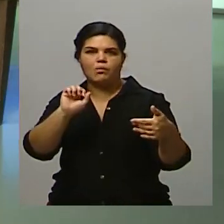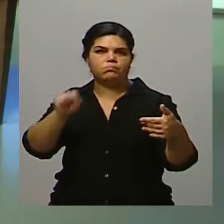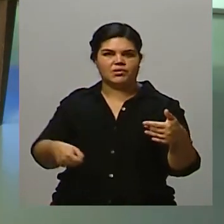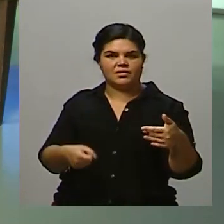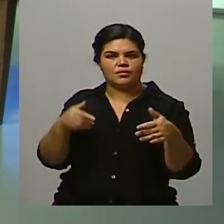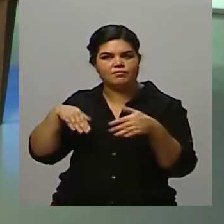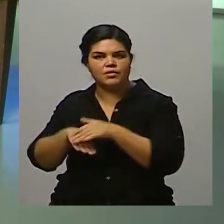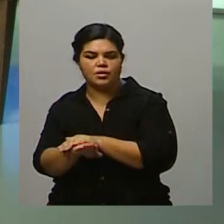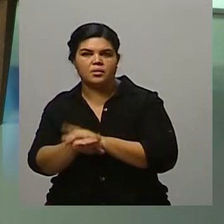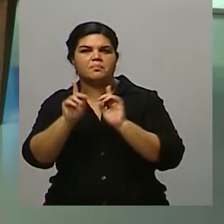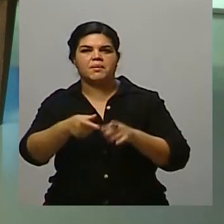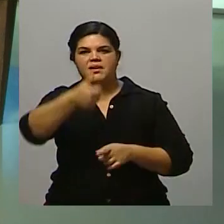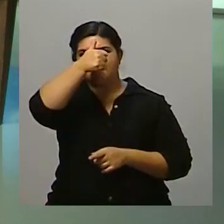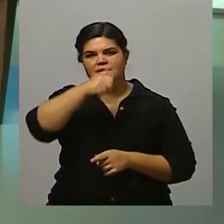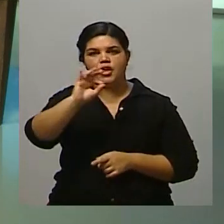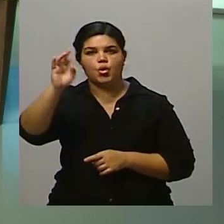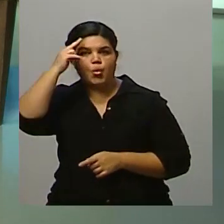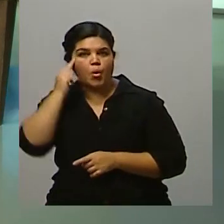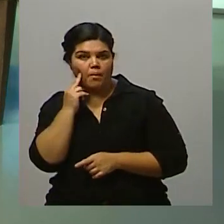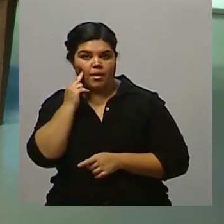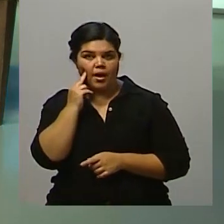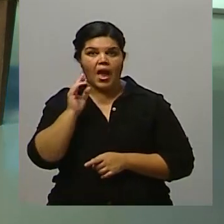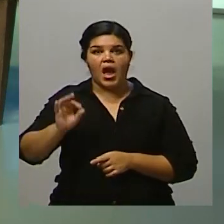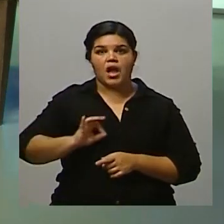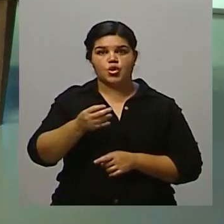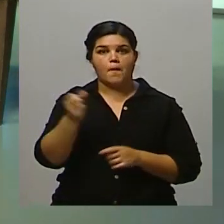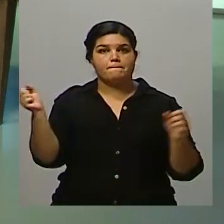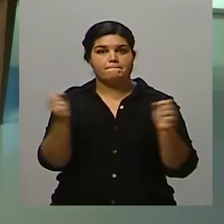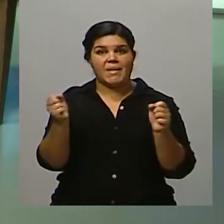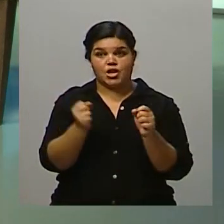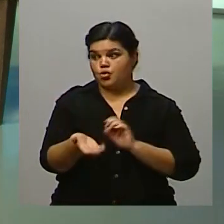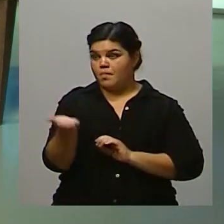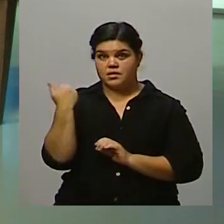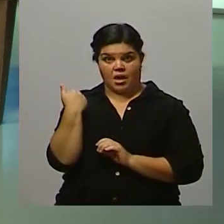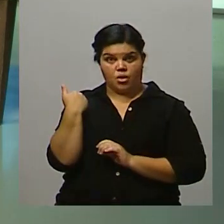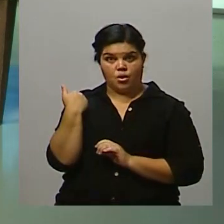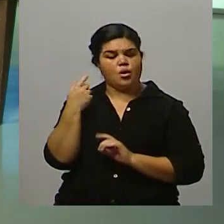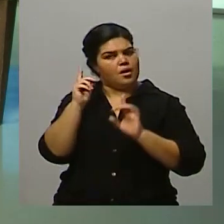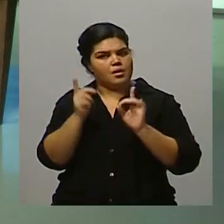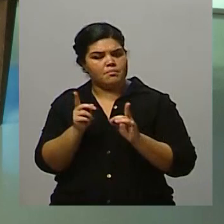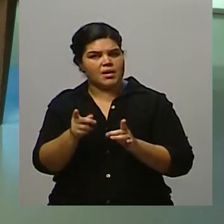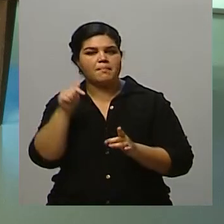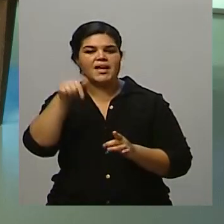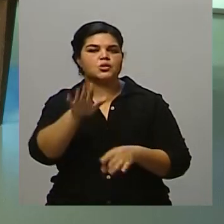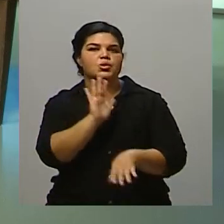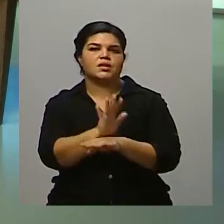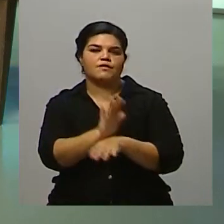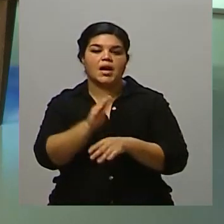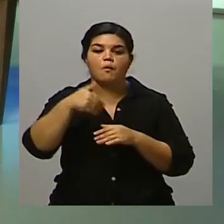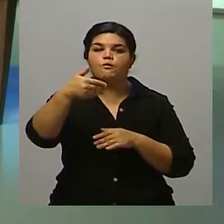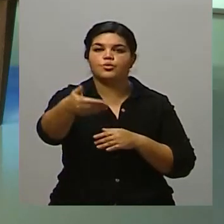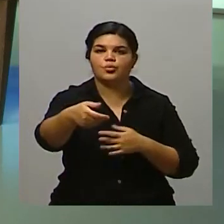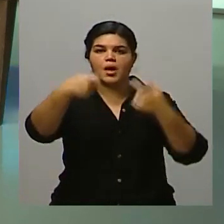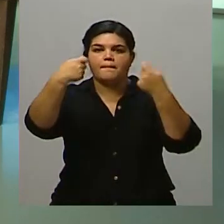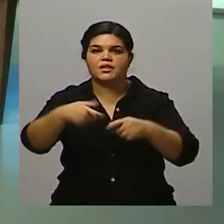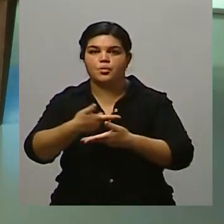decreto 609, que salió en mayo del año pasado, y que es un primer abordaje parcial al futuro sistema de inversión pública que va a venir,